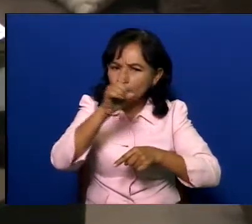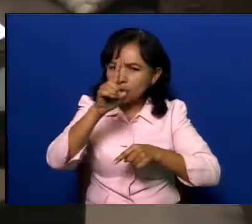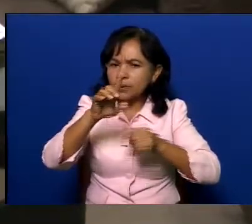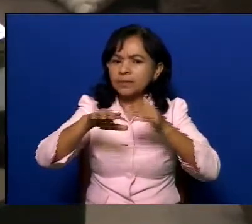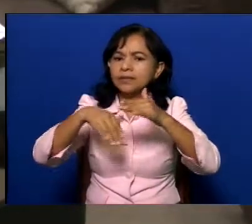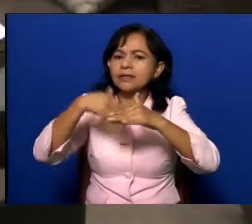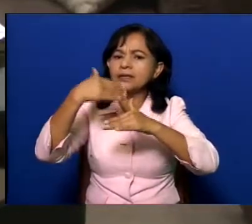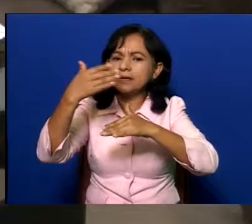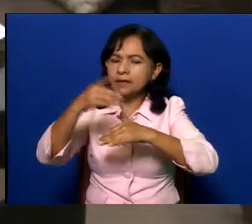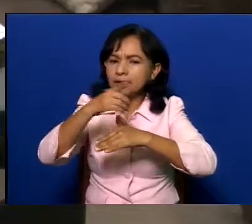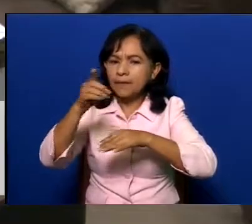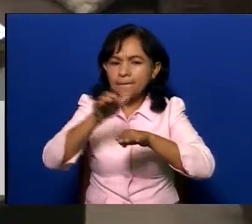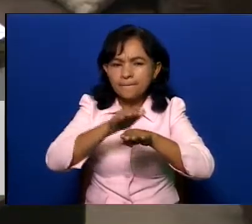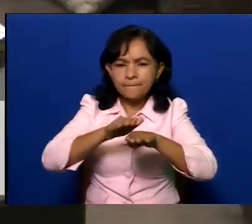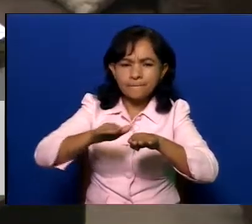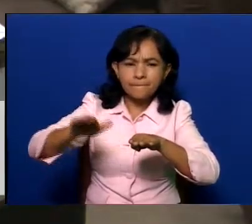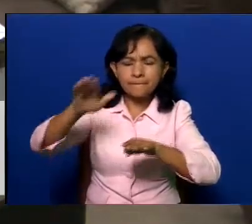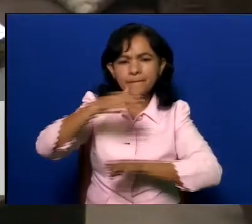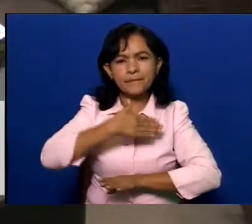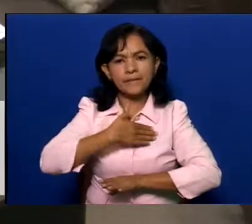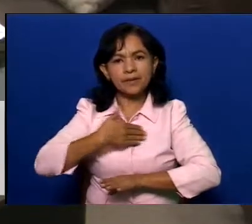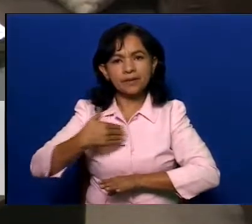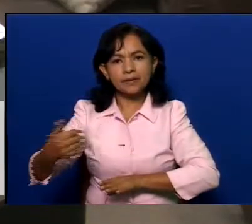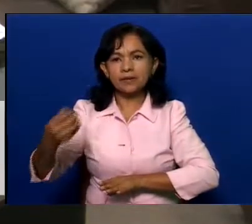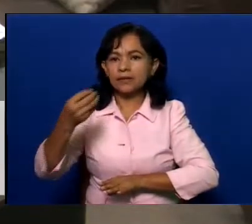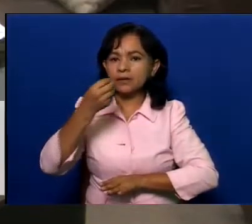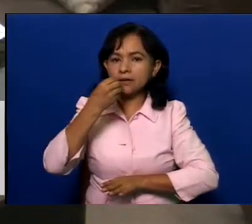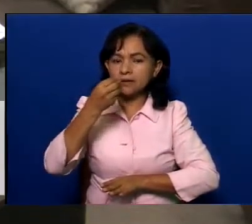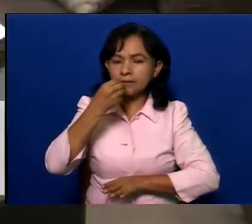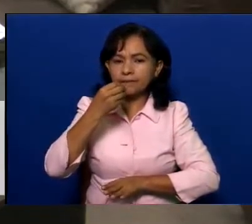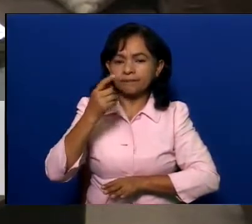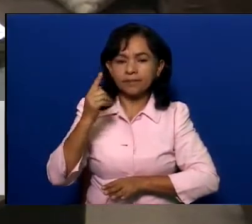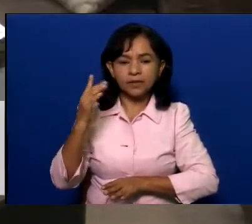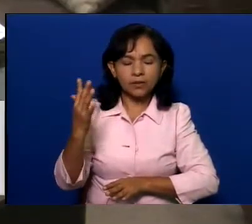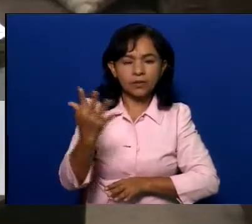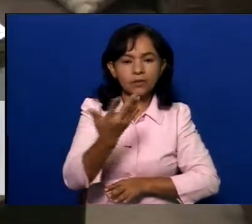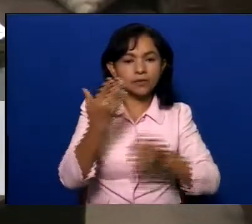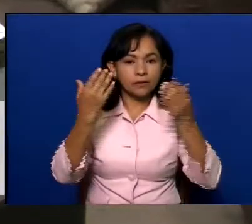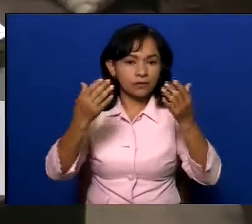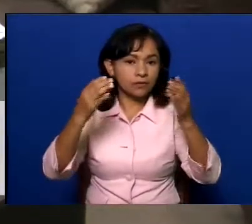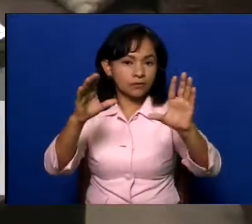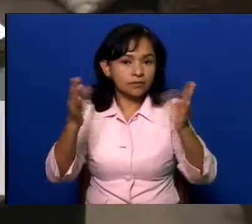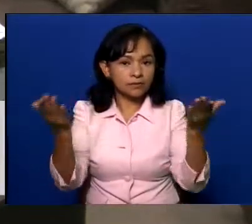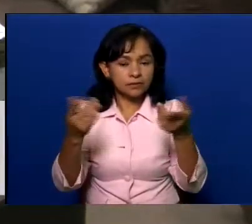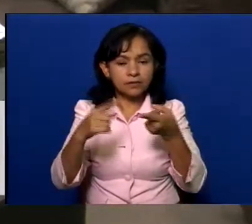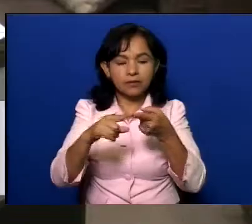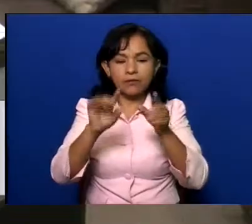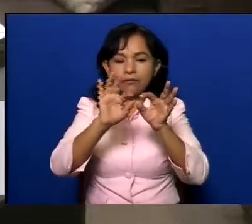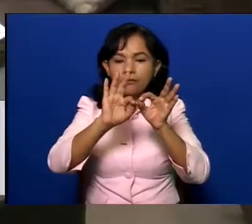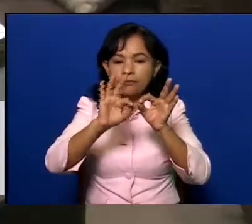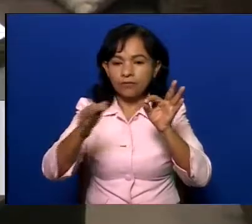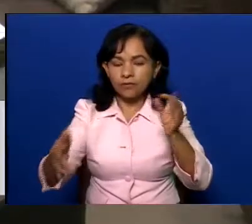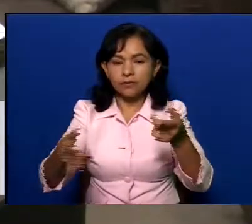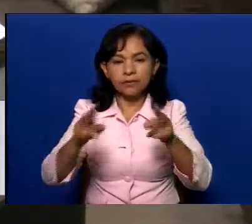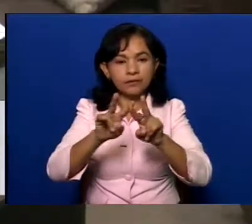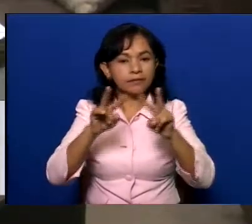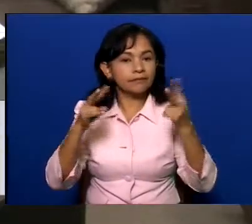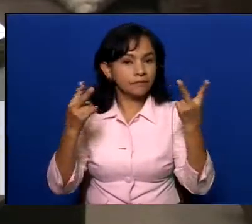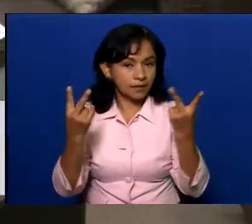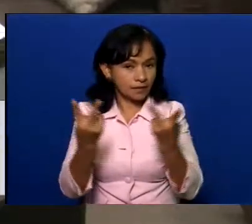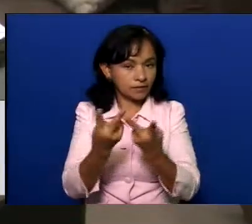en el caso de los niños. Entonces creo que esa red de servicio que a través de toda desde la casa